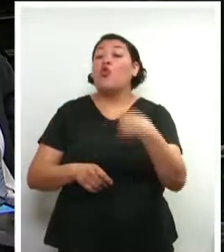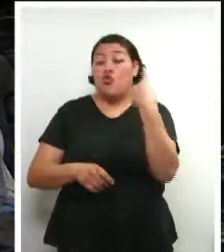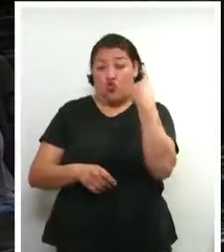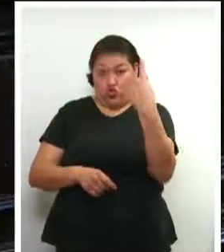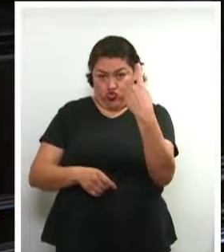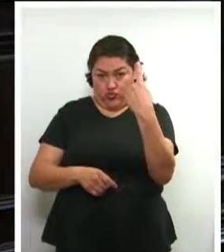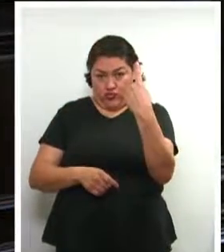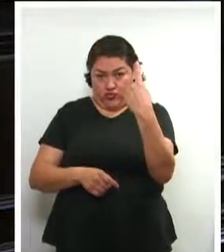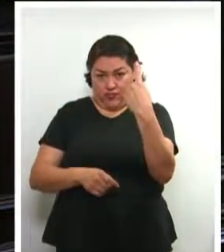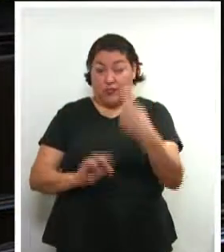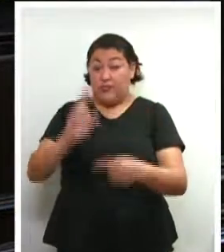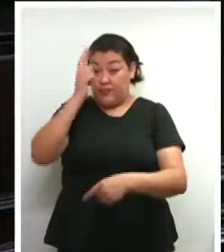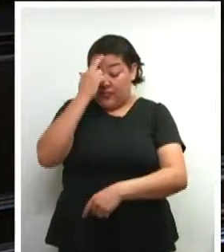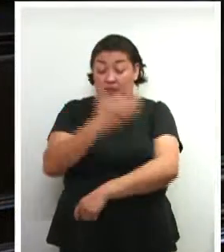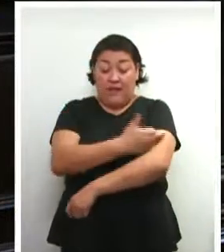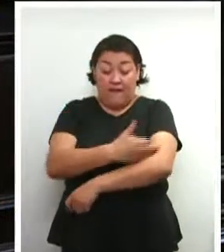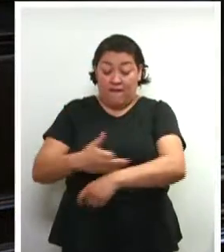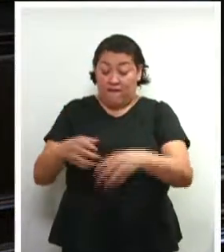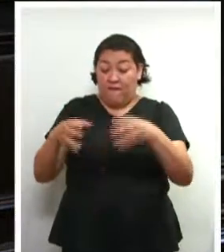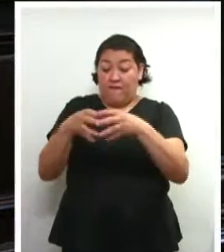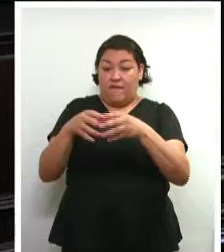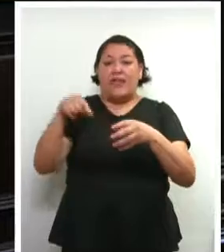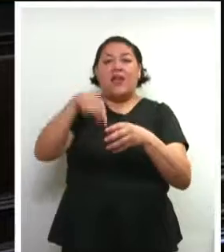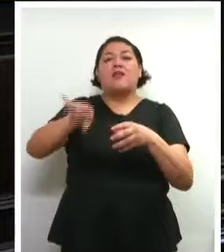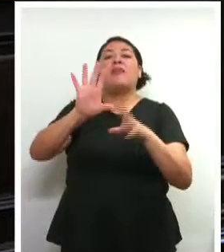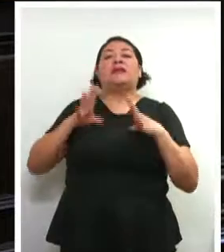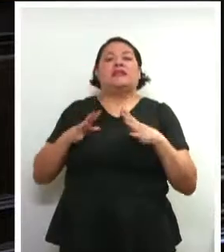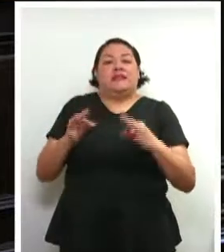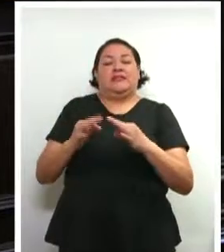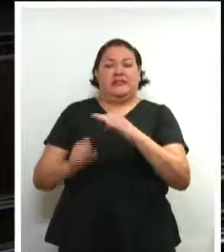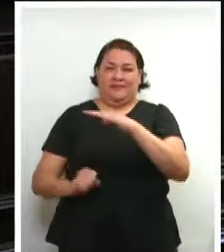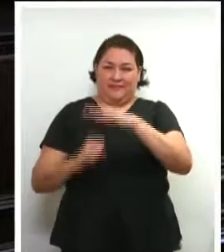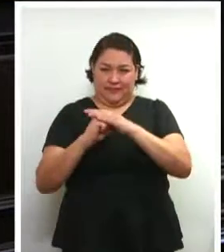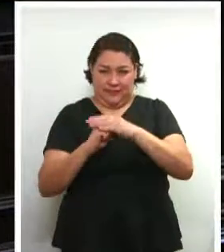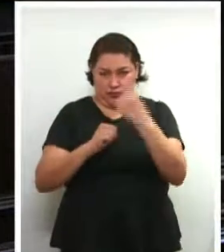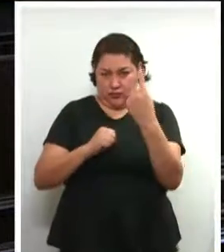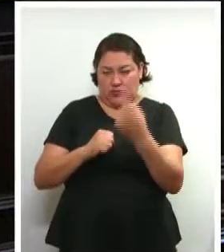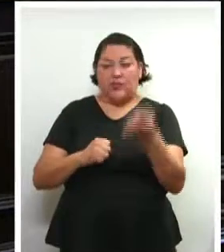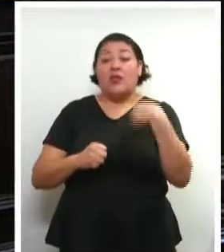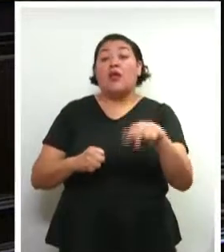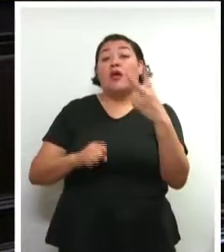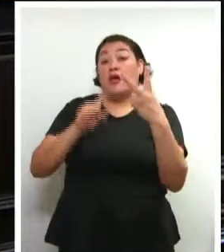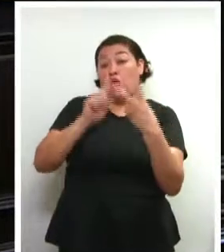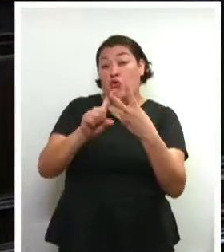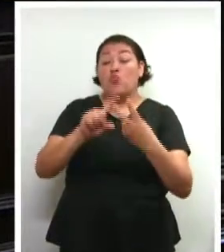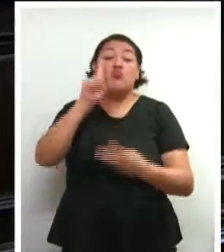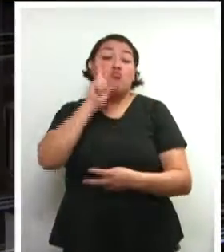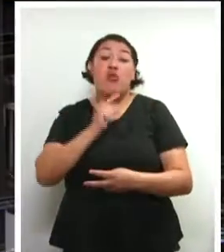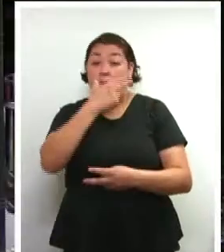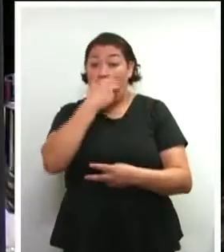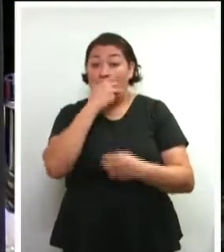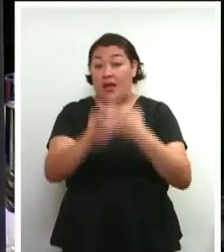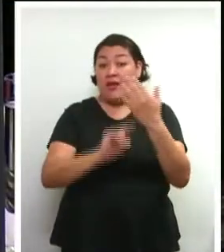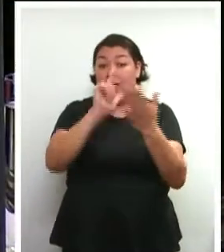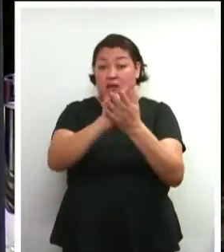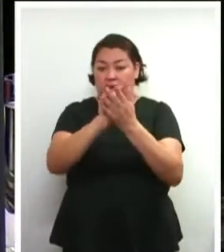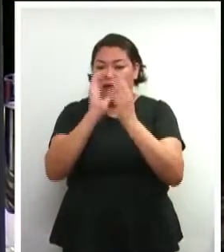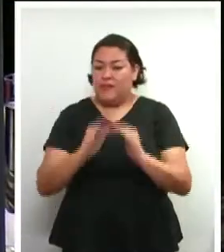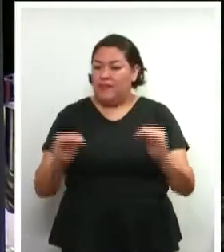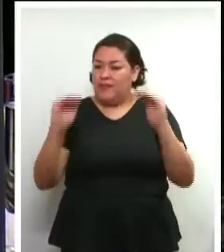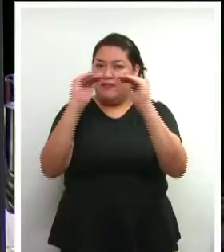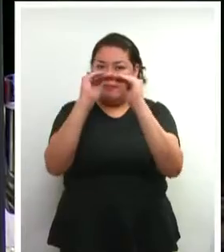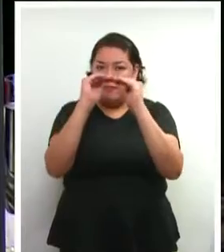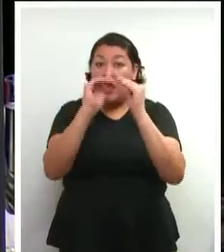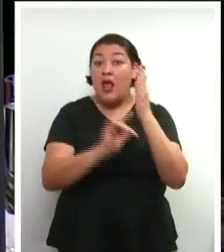se reconozca la familia como base de la sociedad. 2, el varón y la mujer son iguales ante la ley. Esta